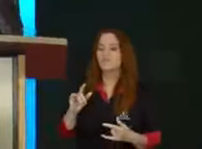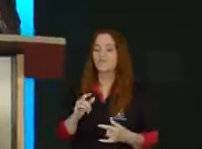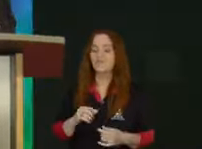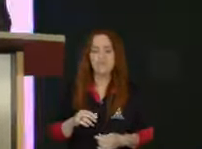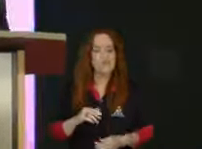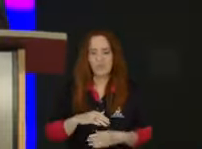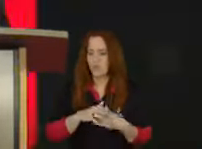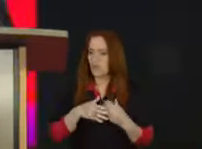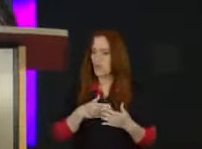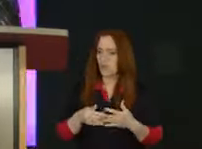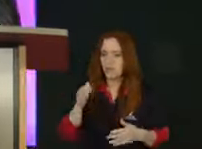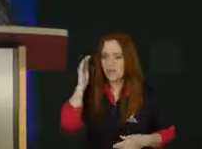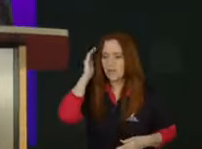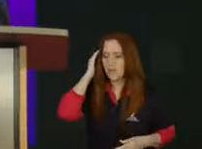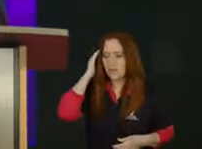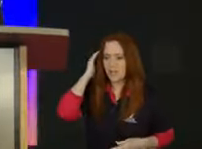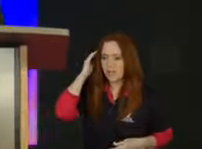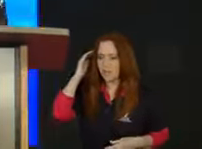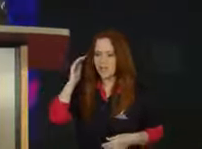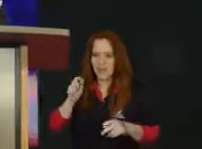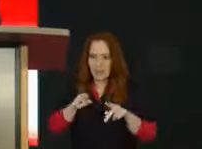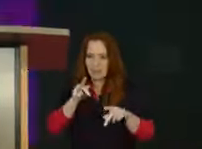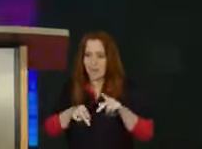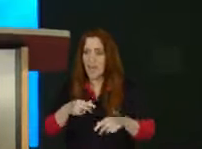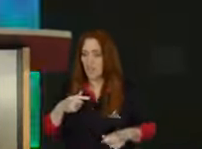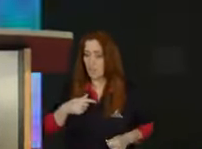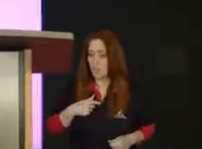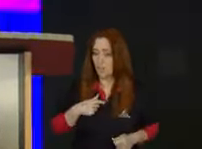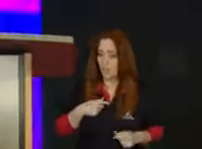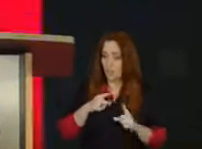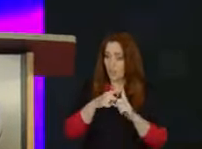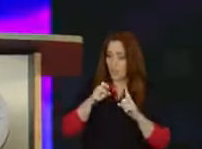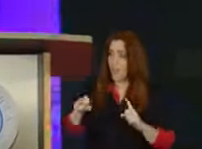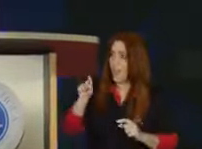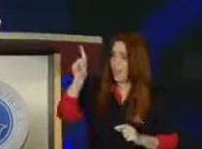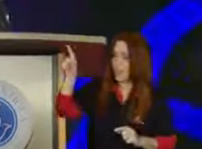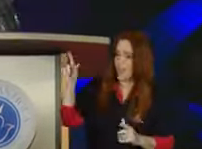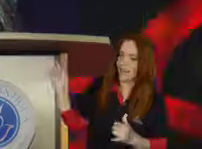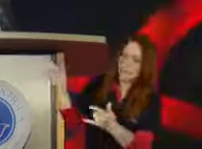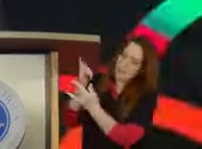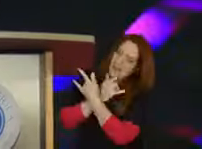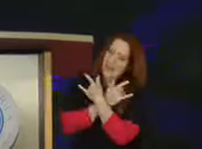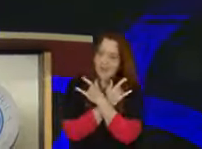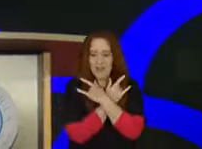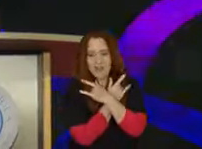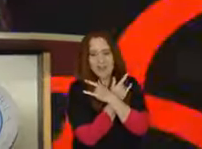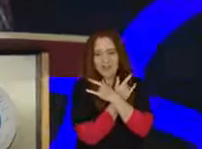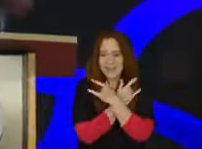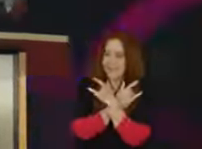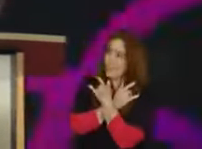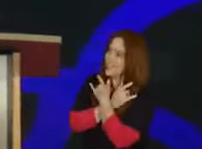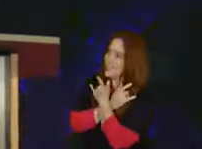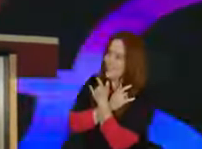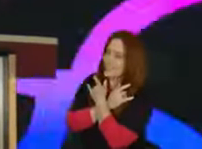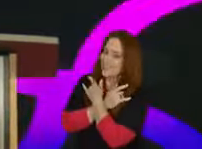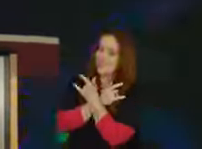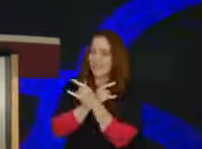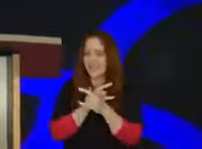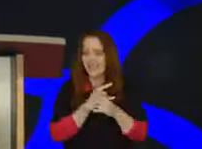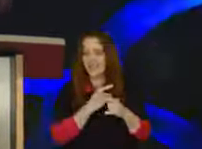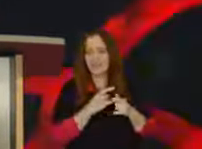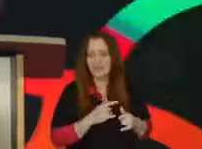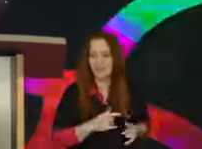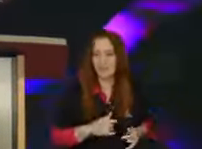que quieran, pues me enamoré. Todo el mundo con su bonita viene. Pa, pa, pa, pa. Alwin Vázquez.